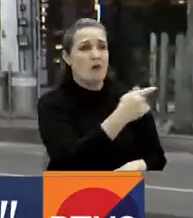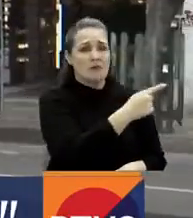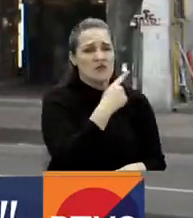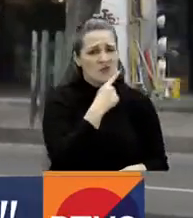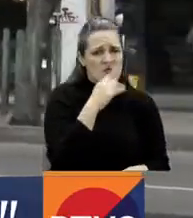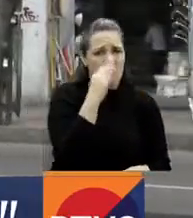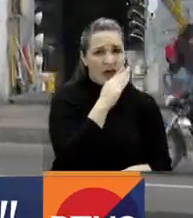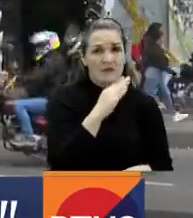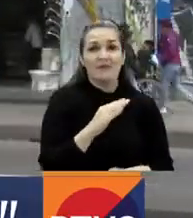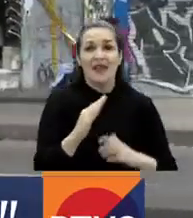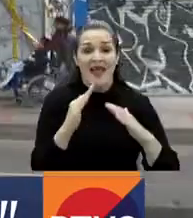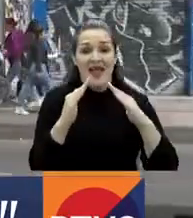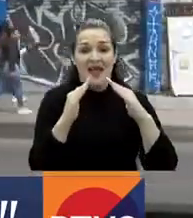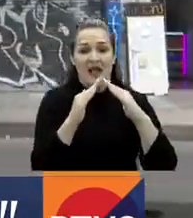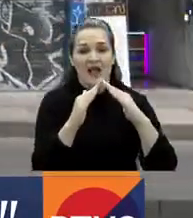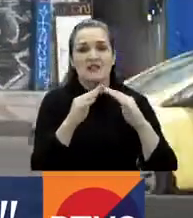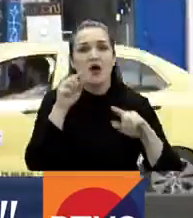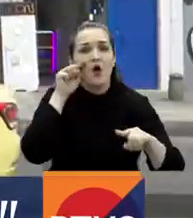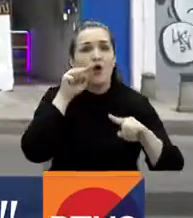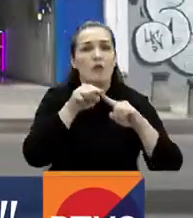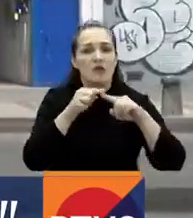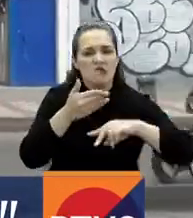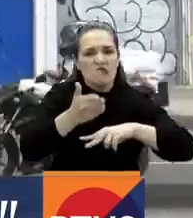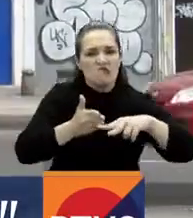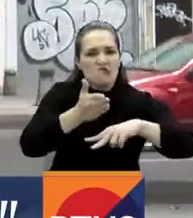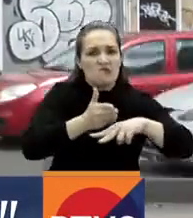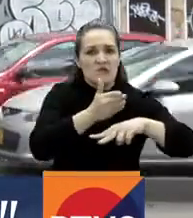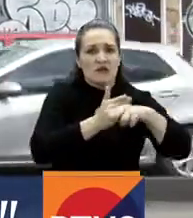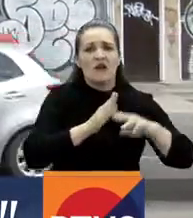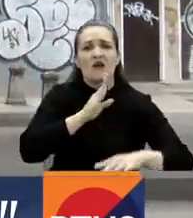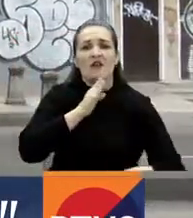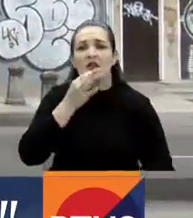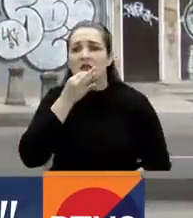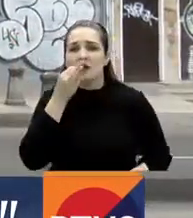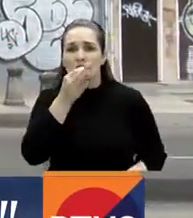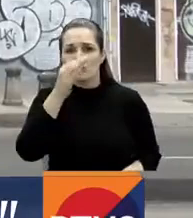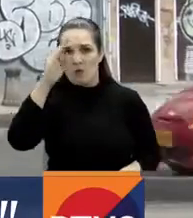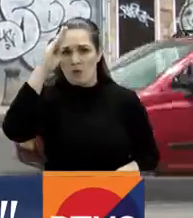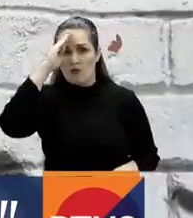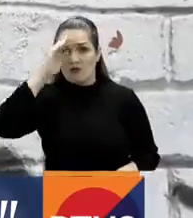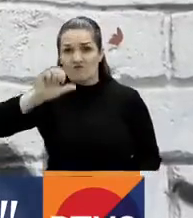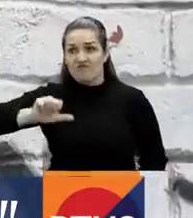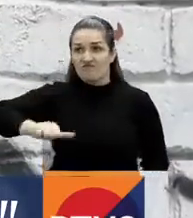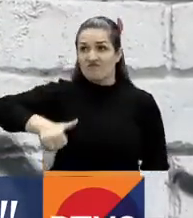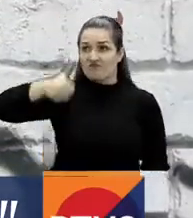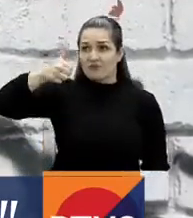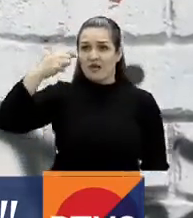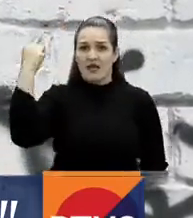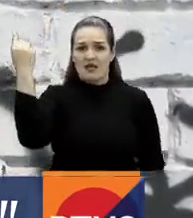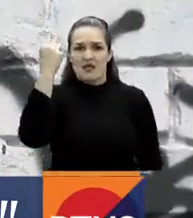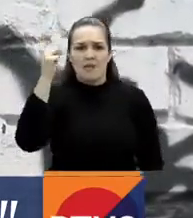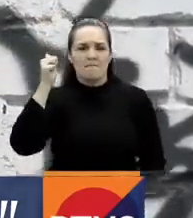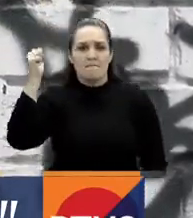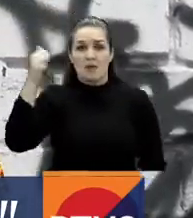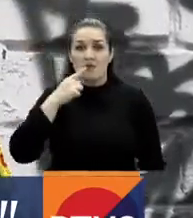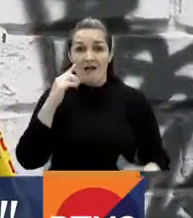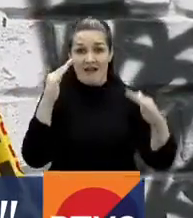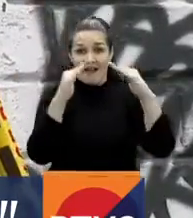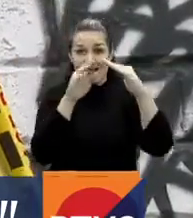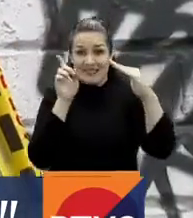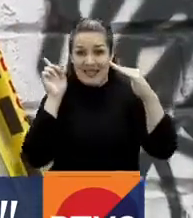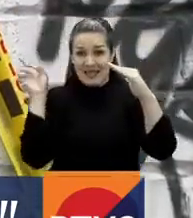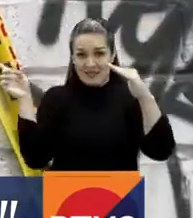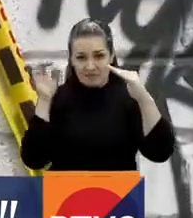las llamadas en Bogotá fue denunciado por la propia Policía Nacional primero fue el director general quien se refirió a esta casa